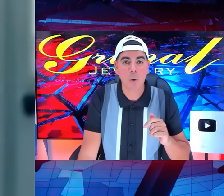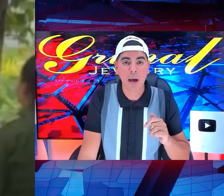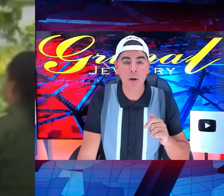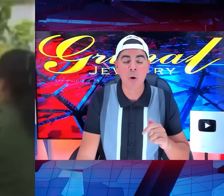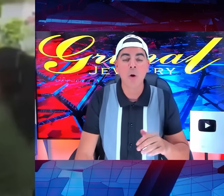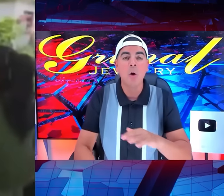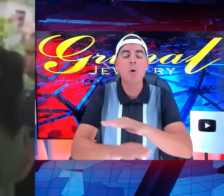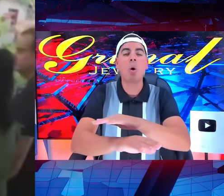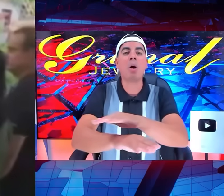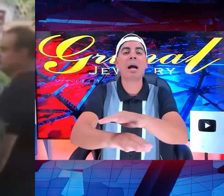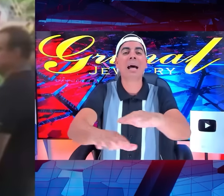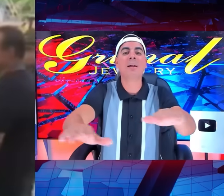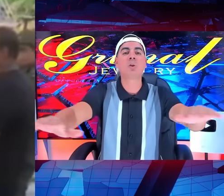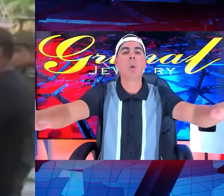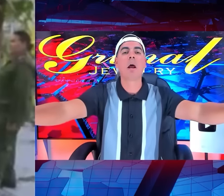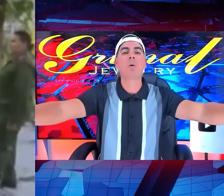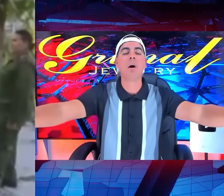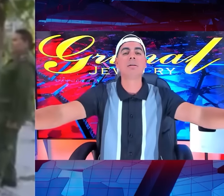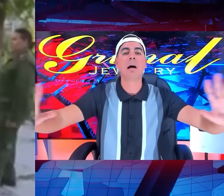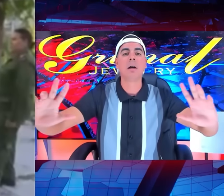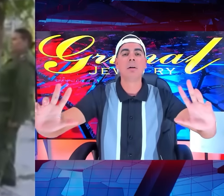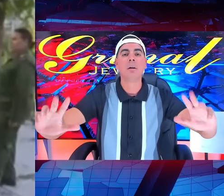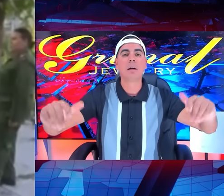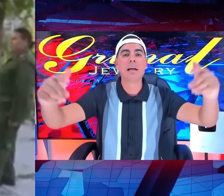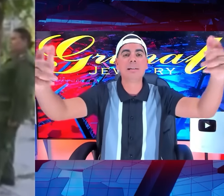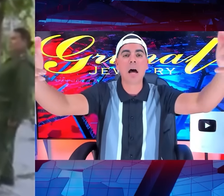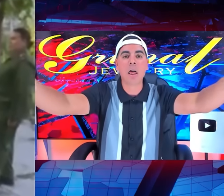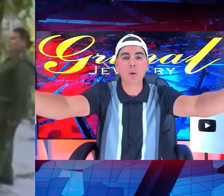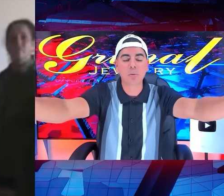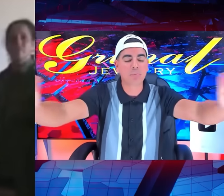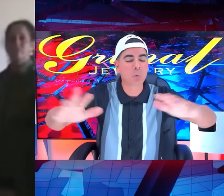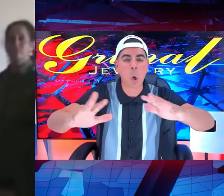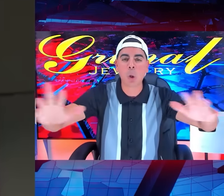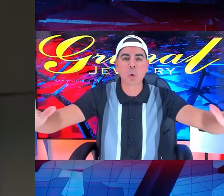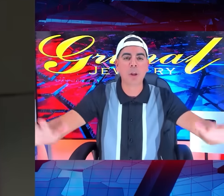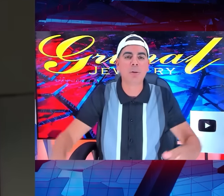ligado con ellos, congeladas todas las cuentas, quitado todo todito.